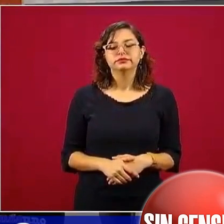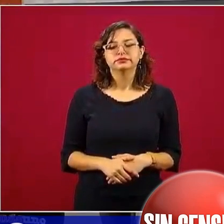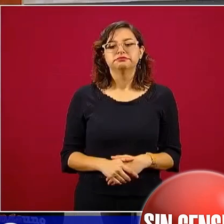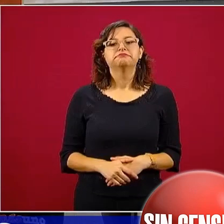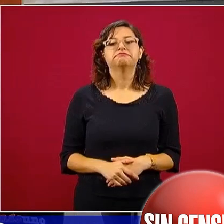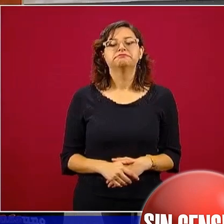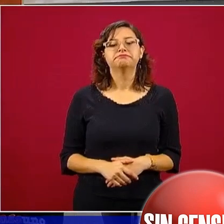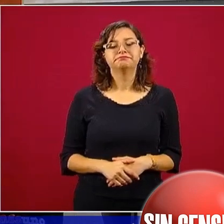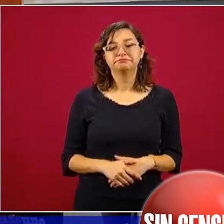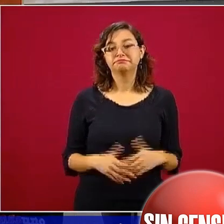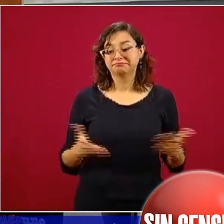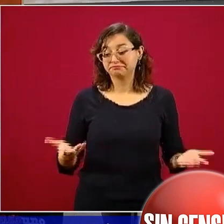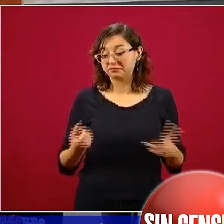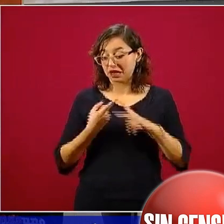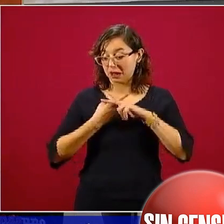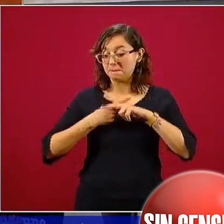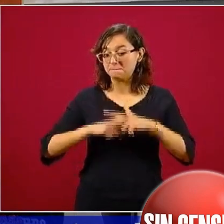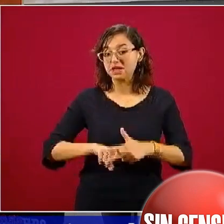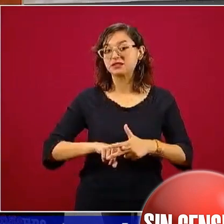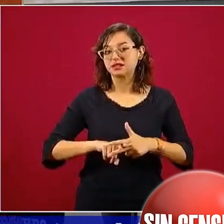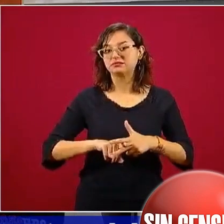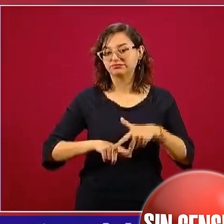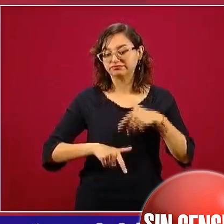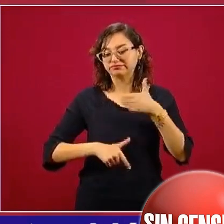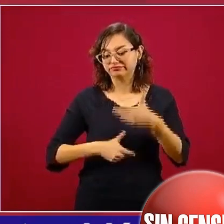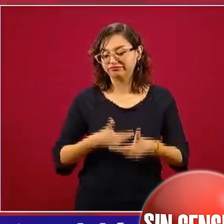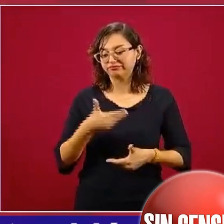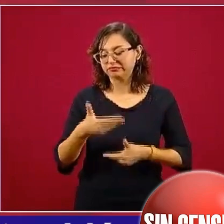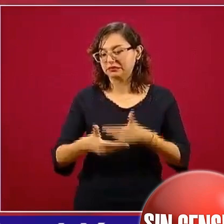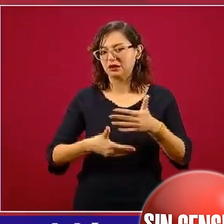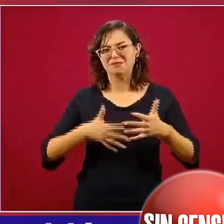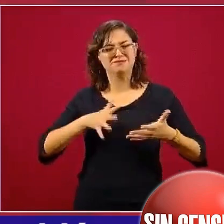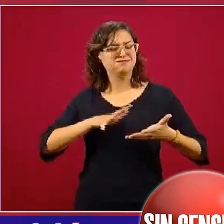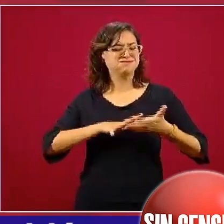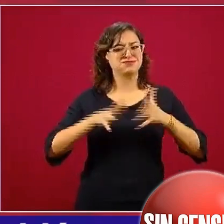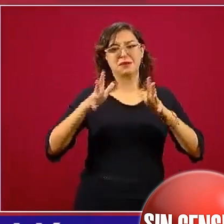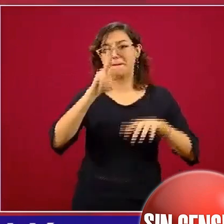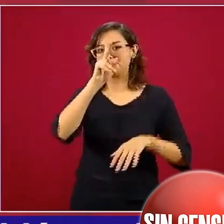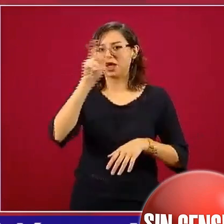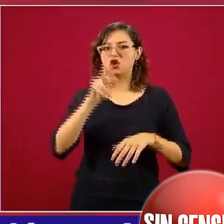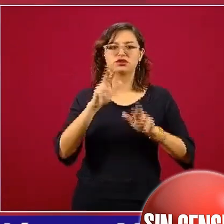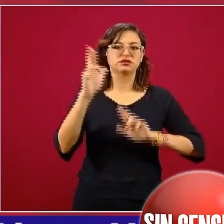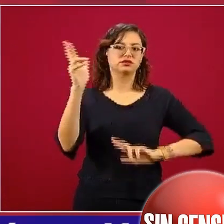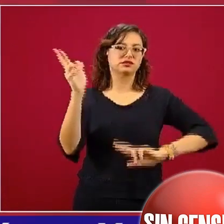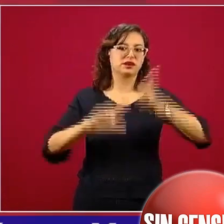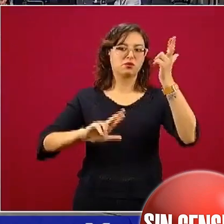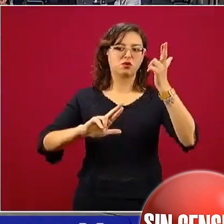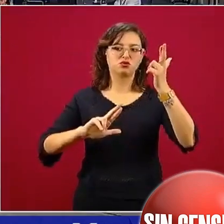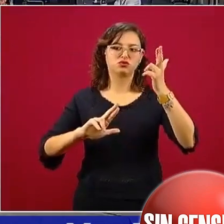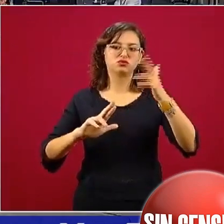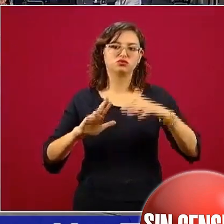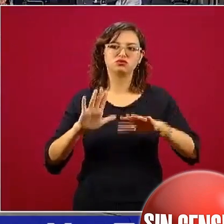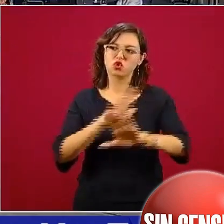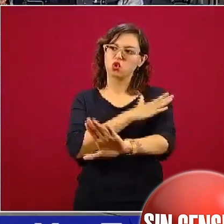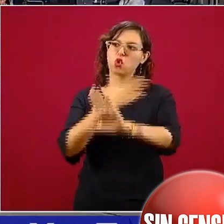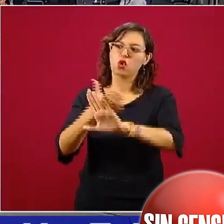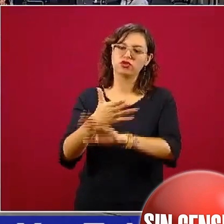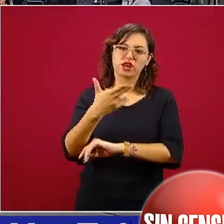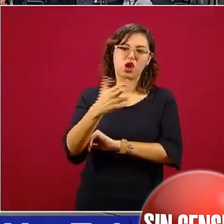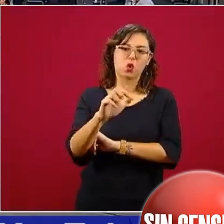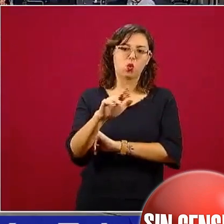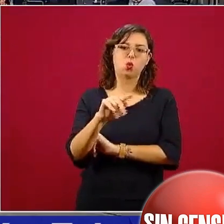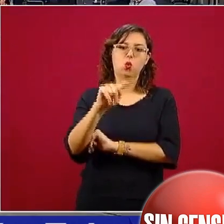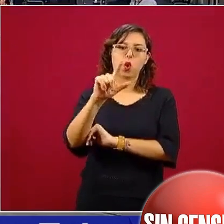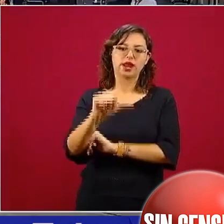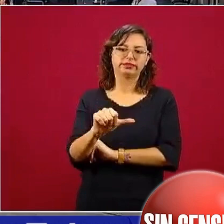etapa más violenta de la revolución, la lucha contra Huerta,